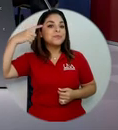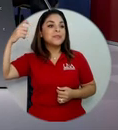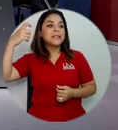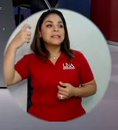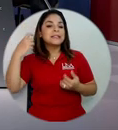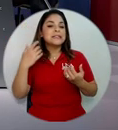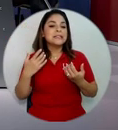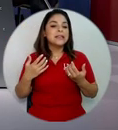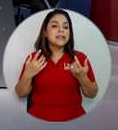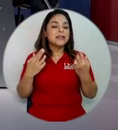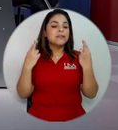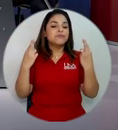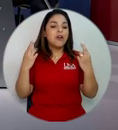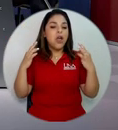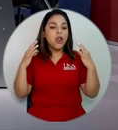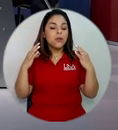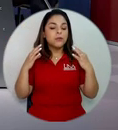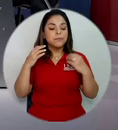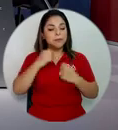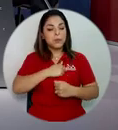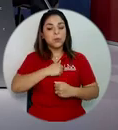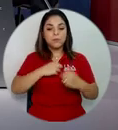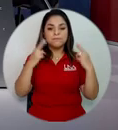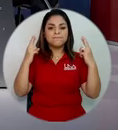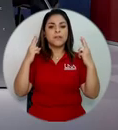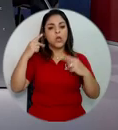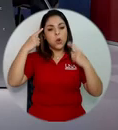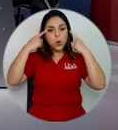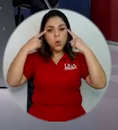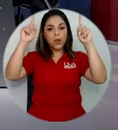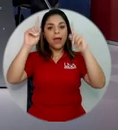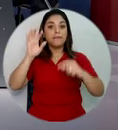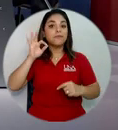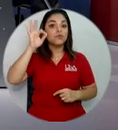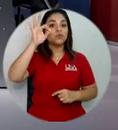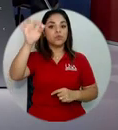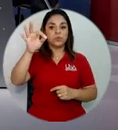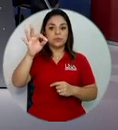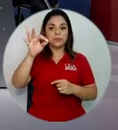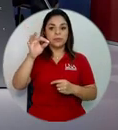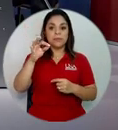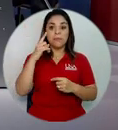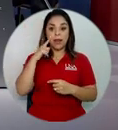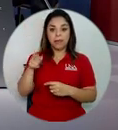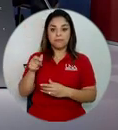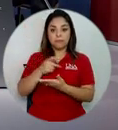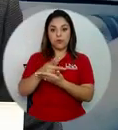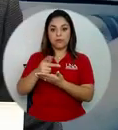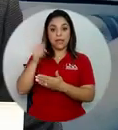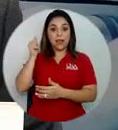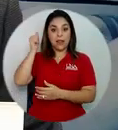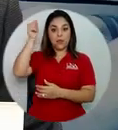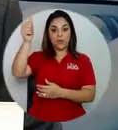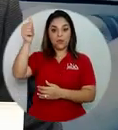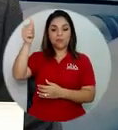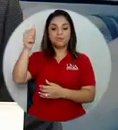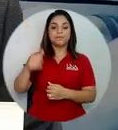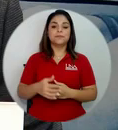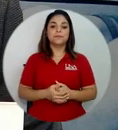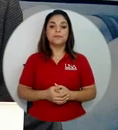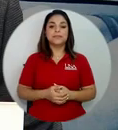de lograr ese desarrollo para la provincia de Alajuela y dar esa